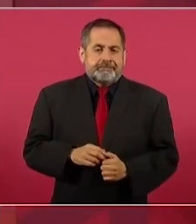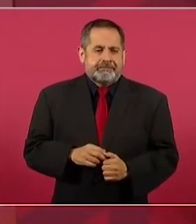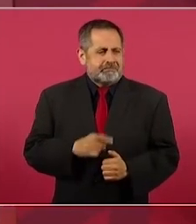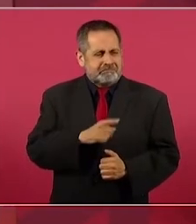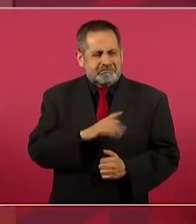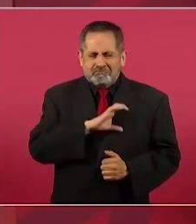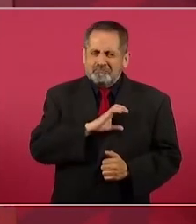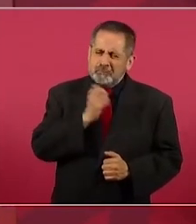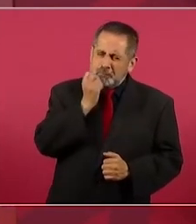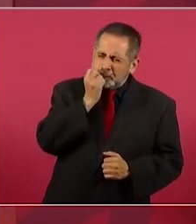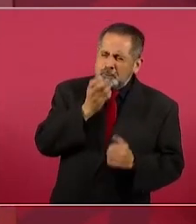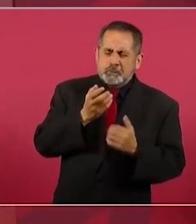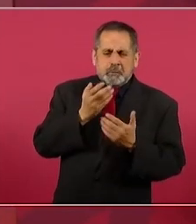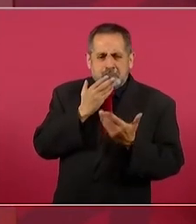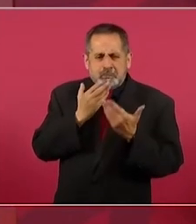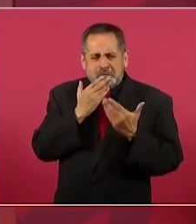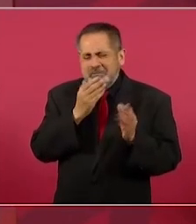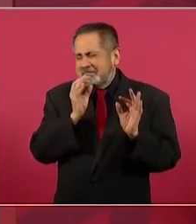fraterno,